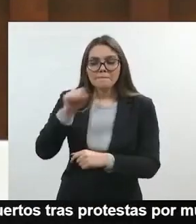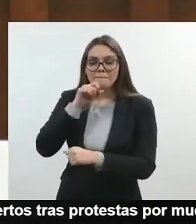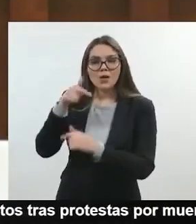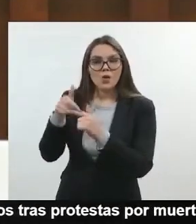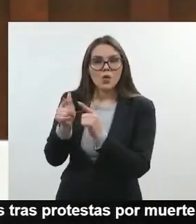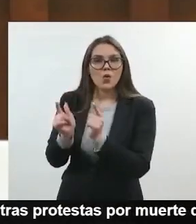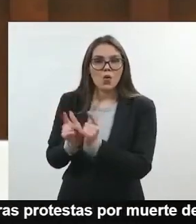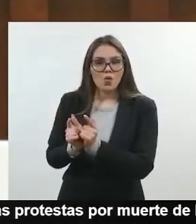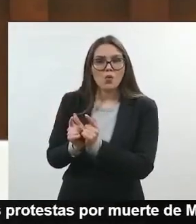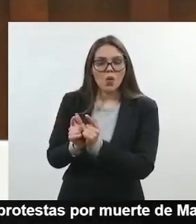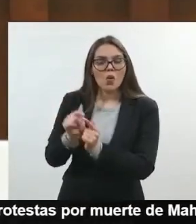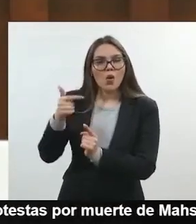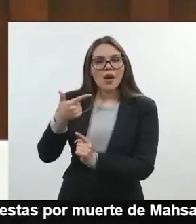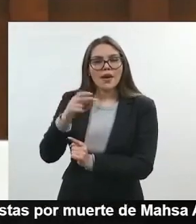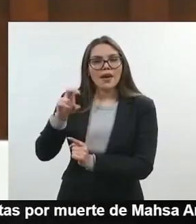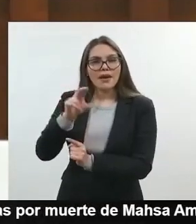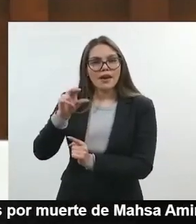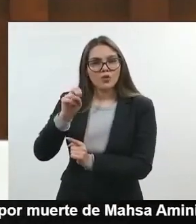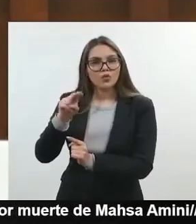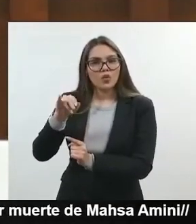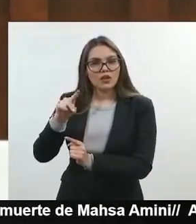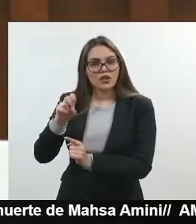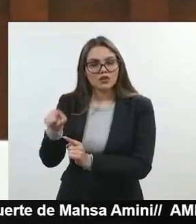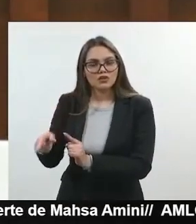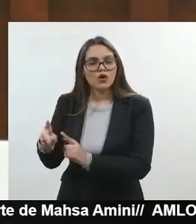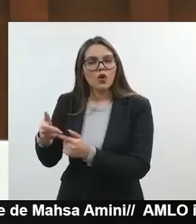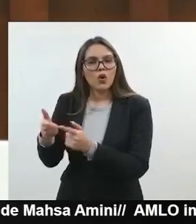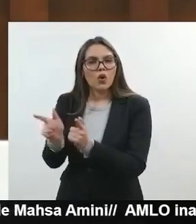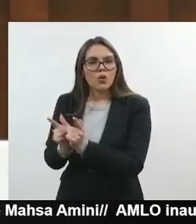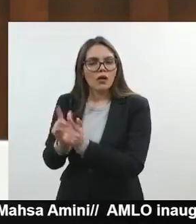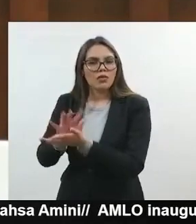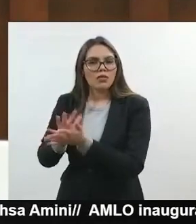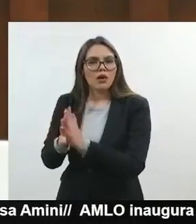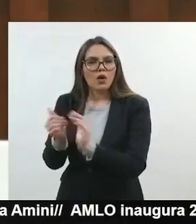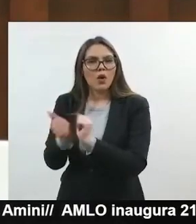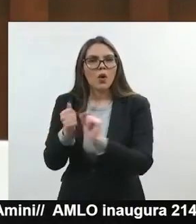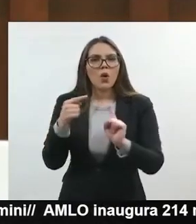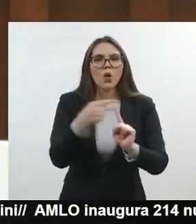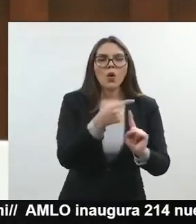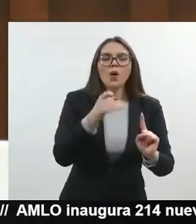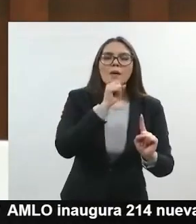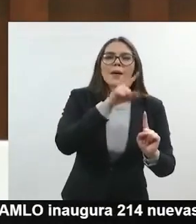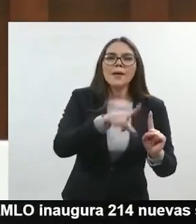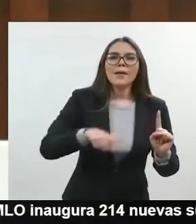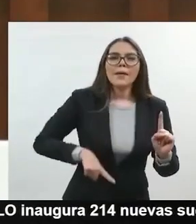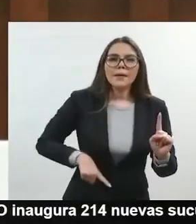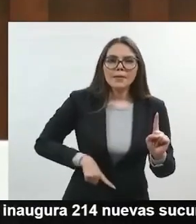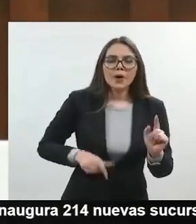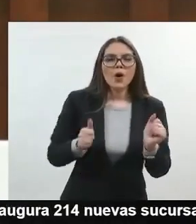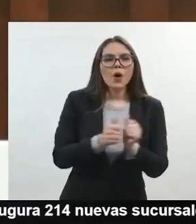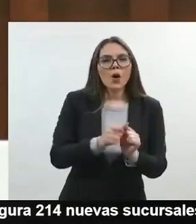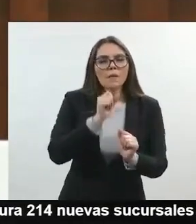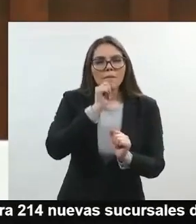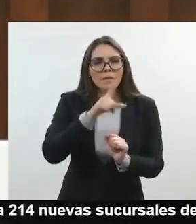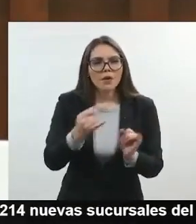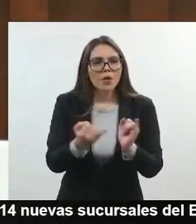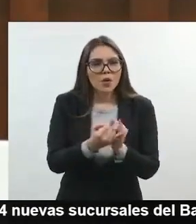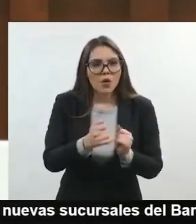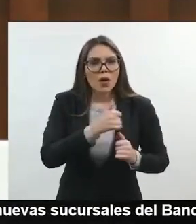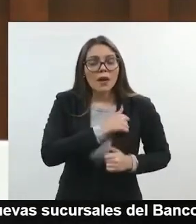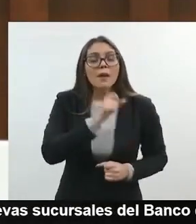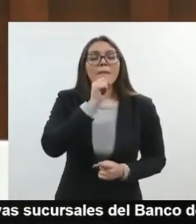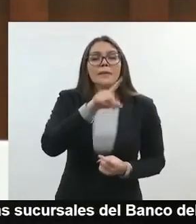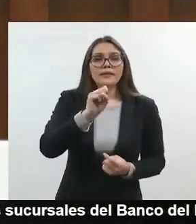Guerreros Unidos con distintas autoridades, tanto del Ejército, se menciona también a la